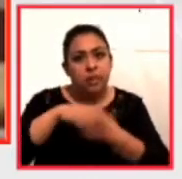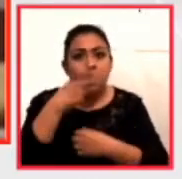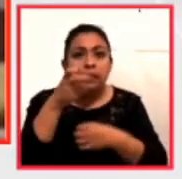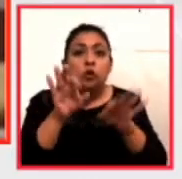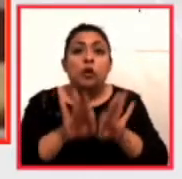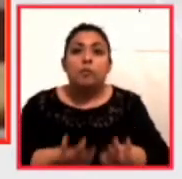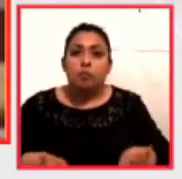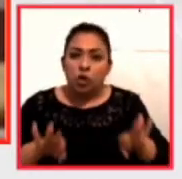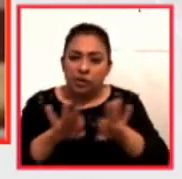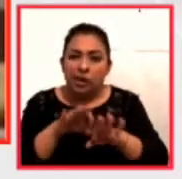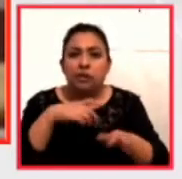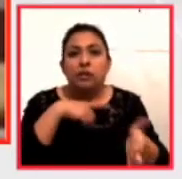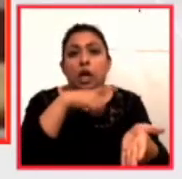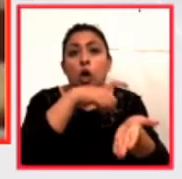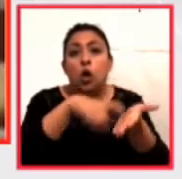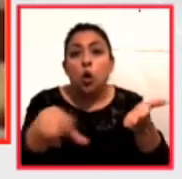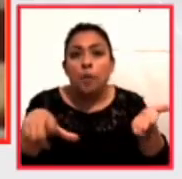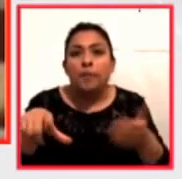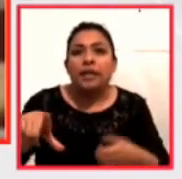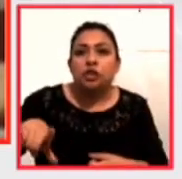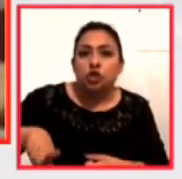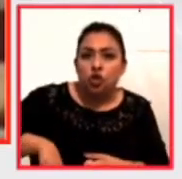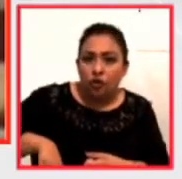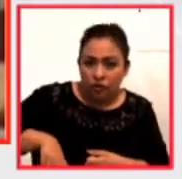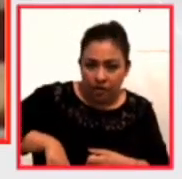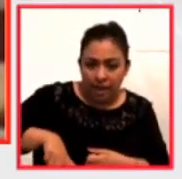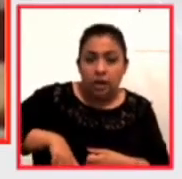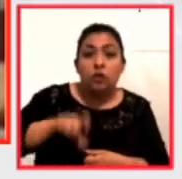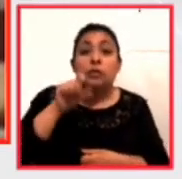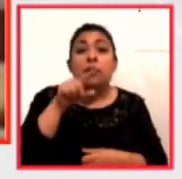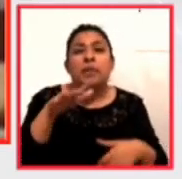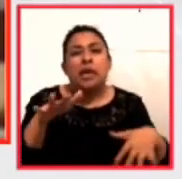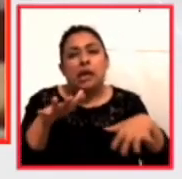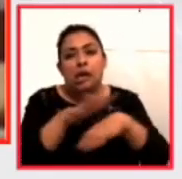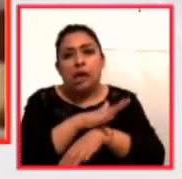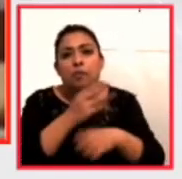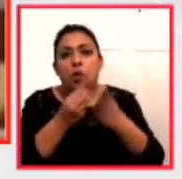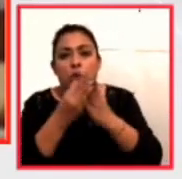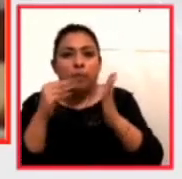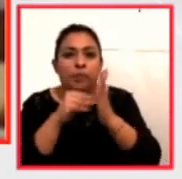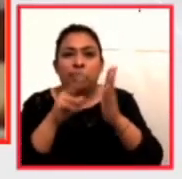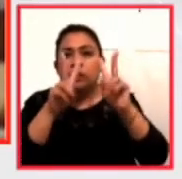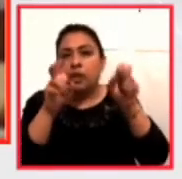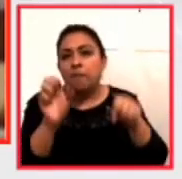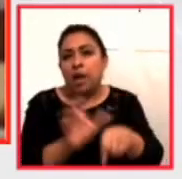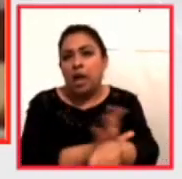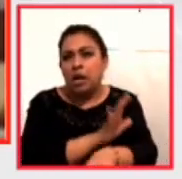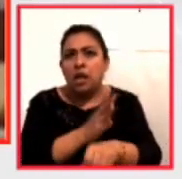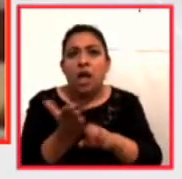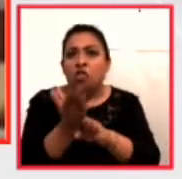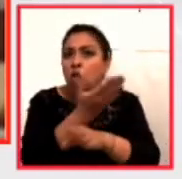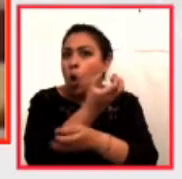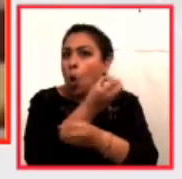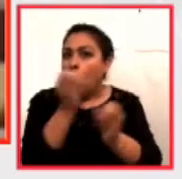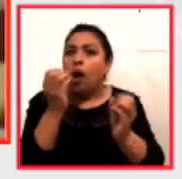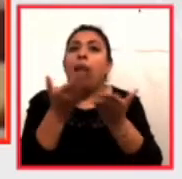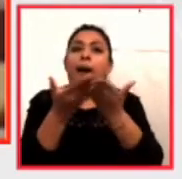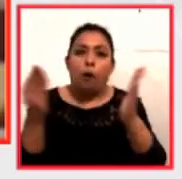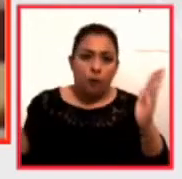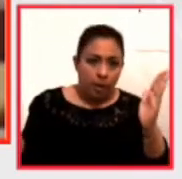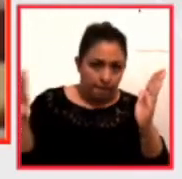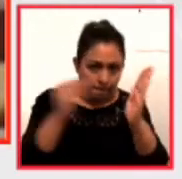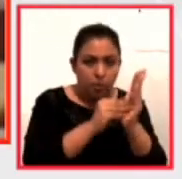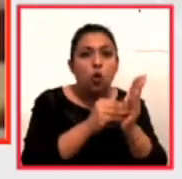importante. Compras con gobierno, se innova con temas como de energía que no se tenían anteriormente con el Telcuem y